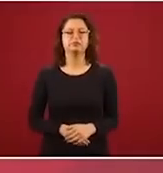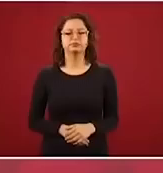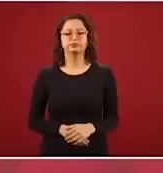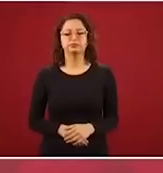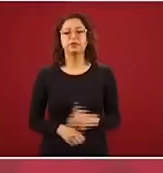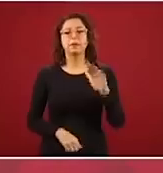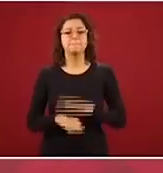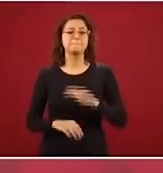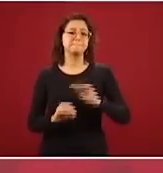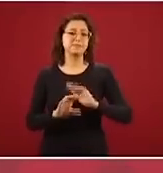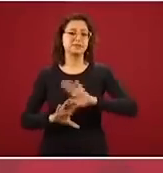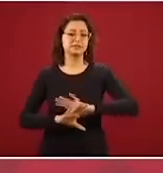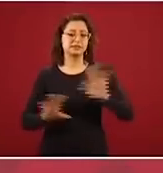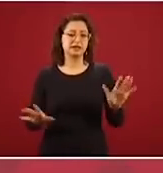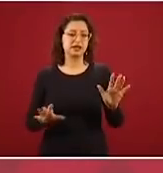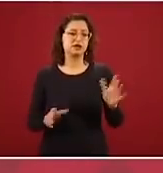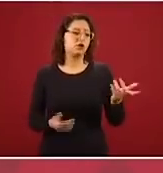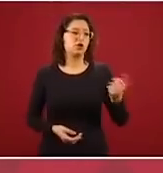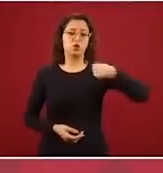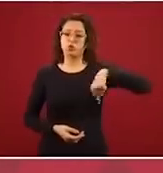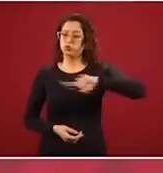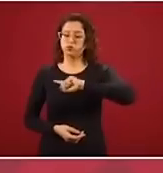Que quede claro, nosotros no